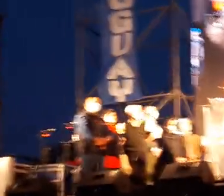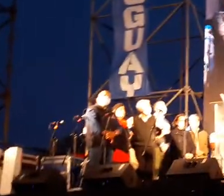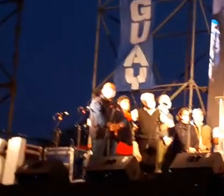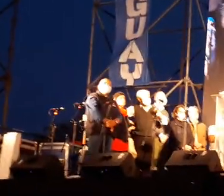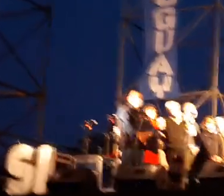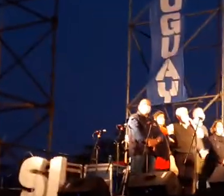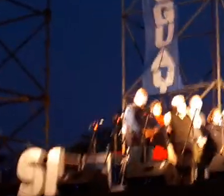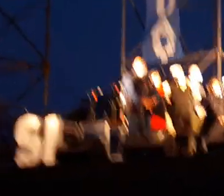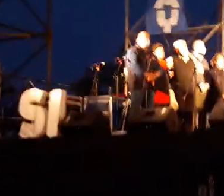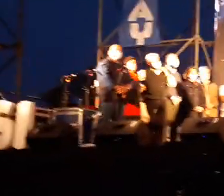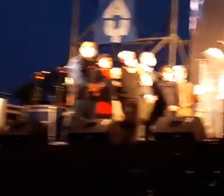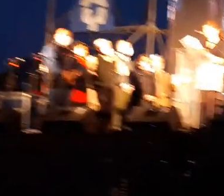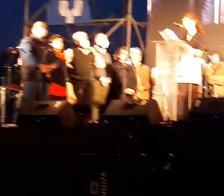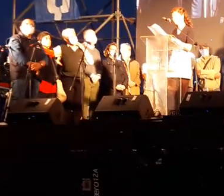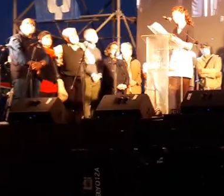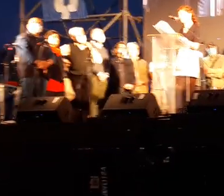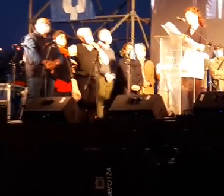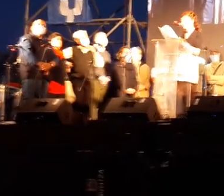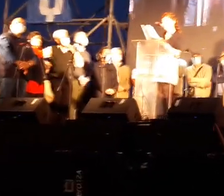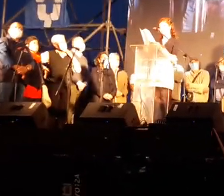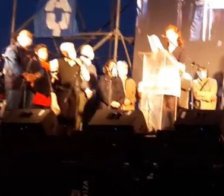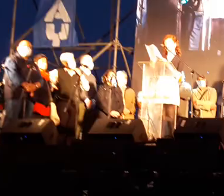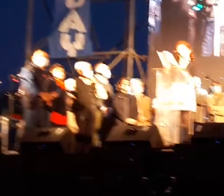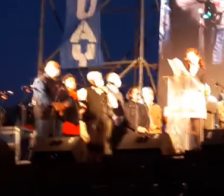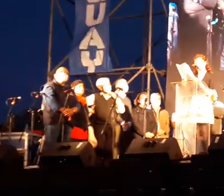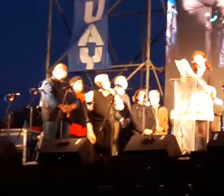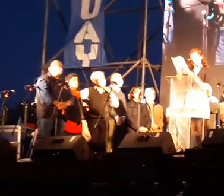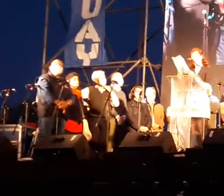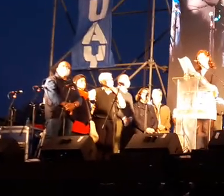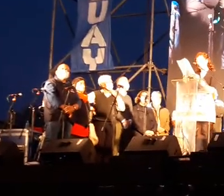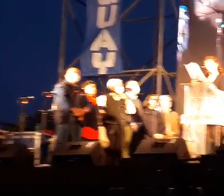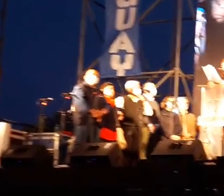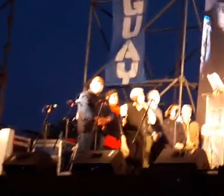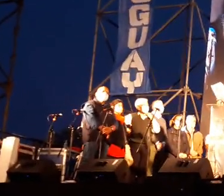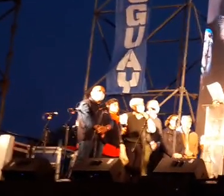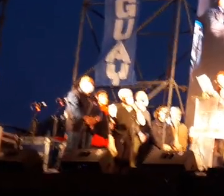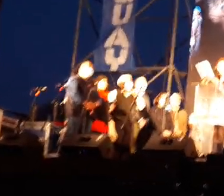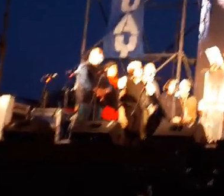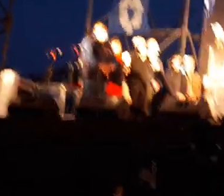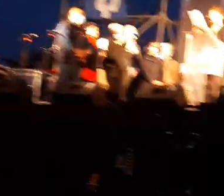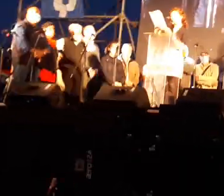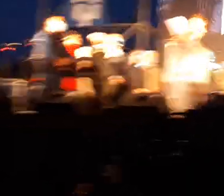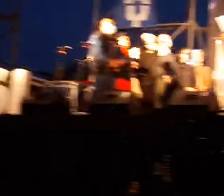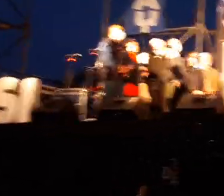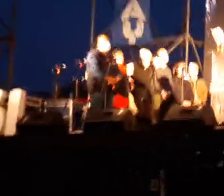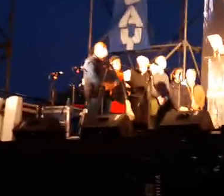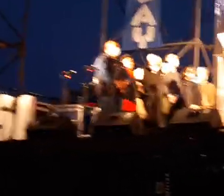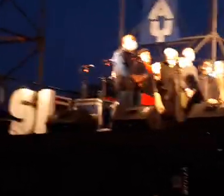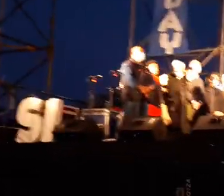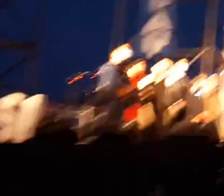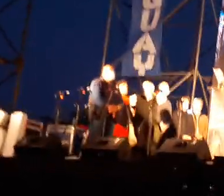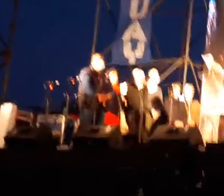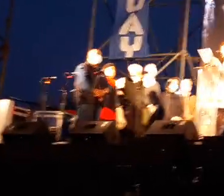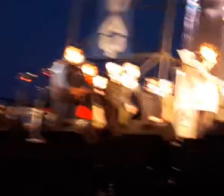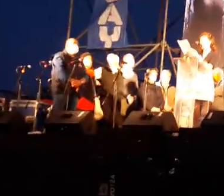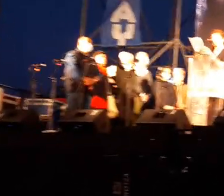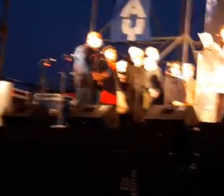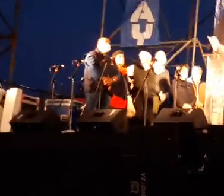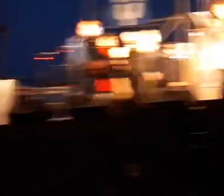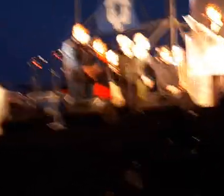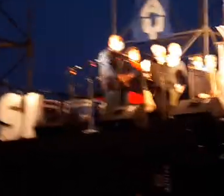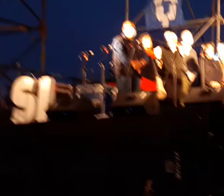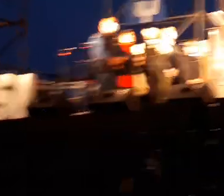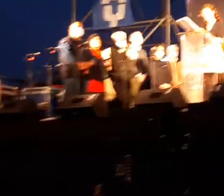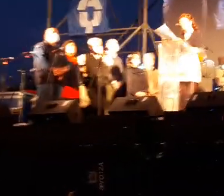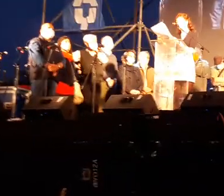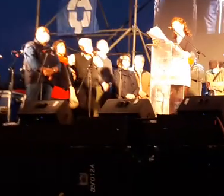Todos y todas lo sabemos, menos quienes defienden la ley. Se dice que la suba de los combustibles acompaña la evolución del petróleo, pero